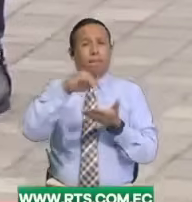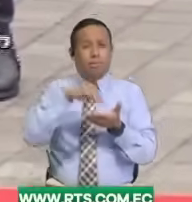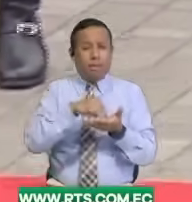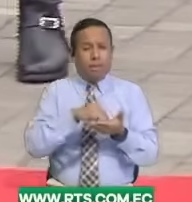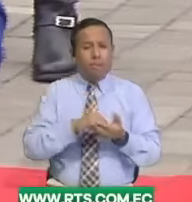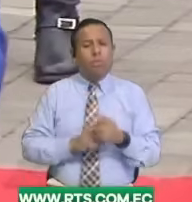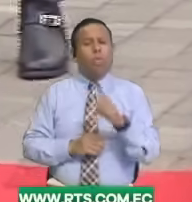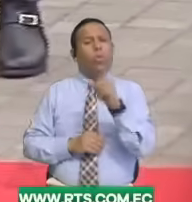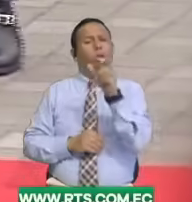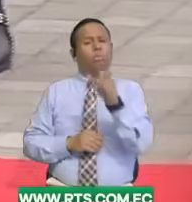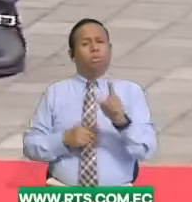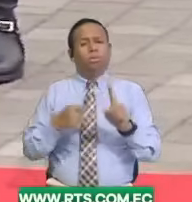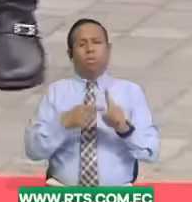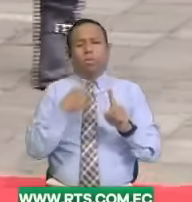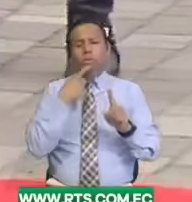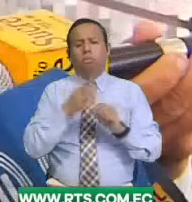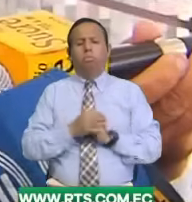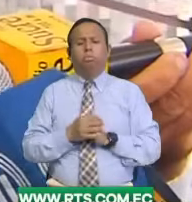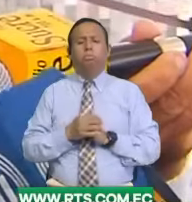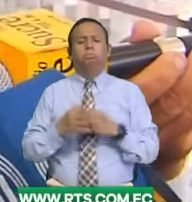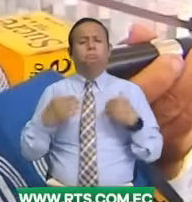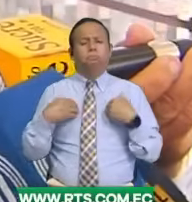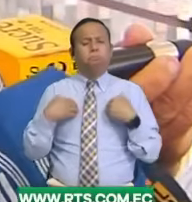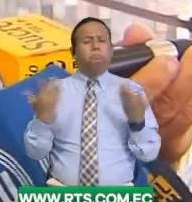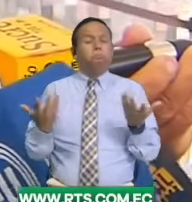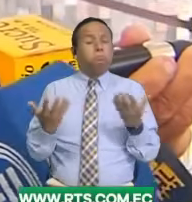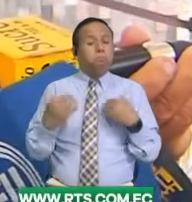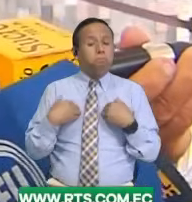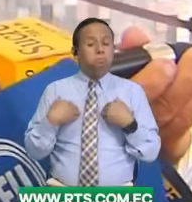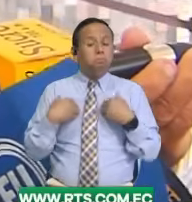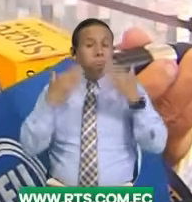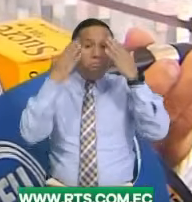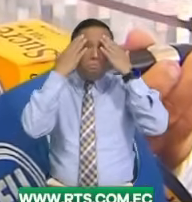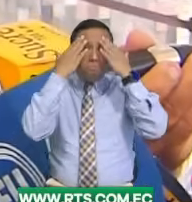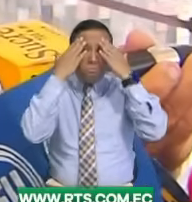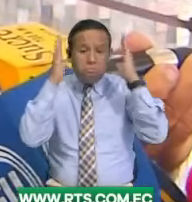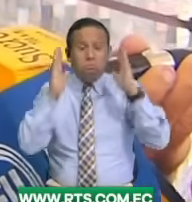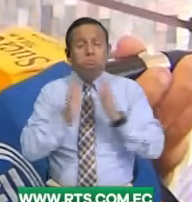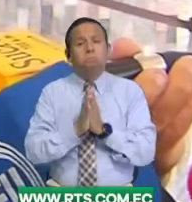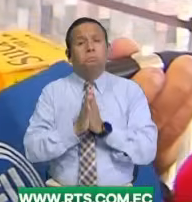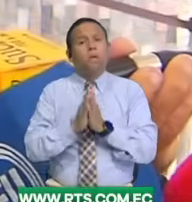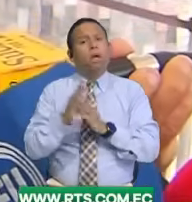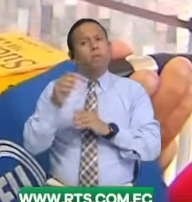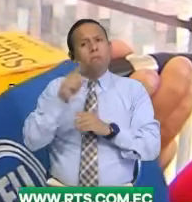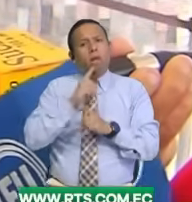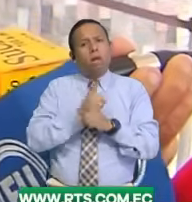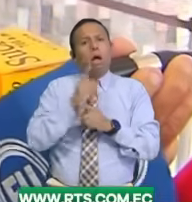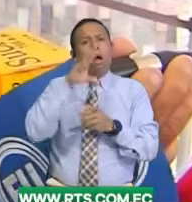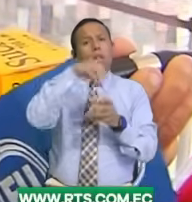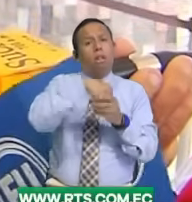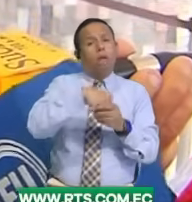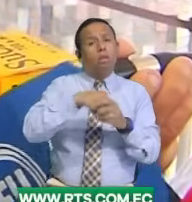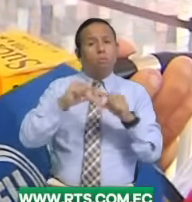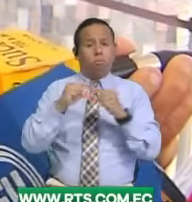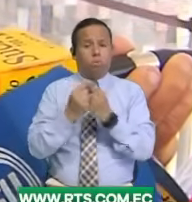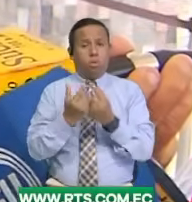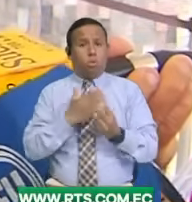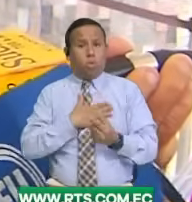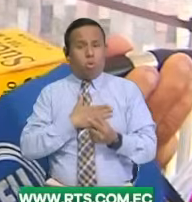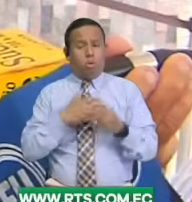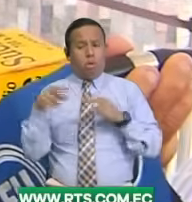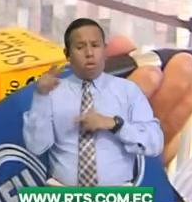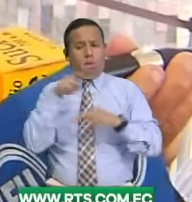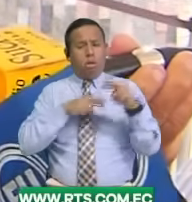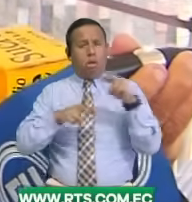aludidos agradecía la moción externa. Y evidentemente esa situación tiene que ser analizada al interior de mi bancada para que